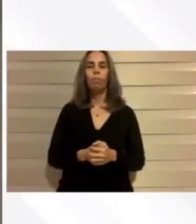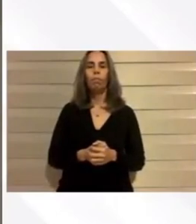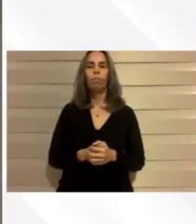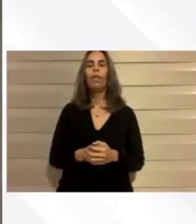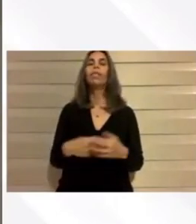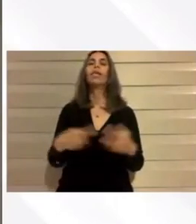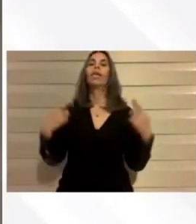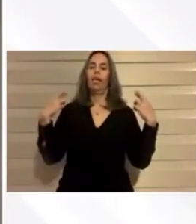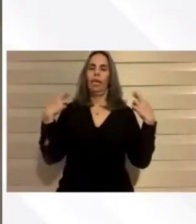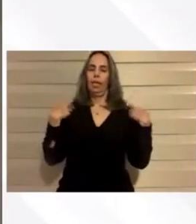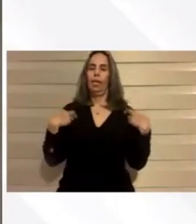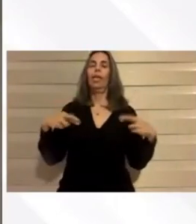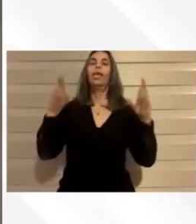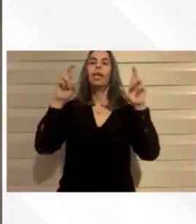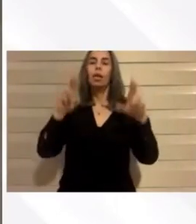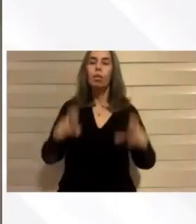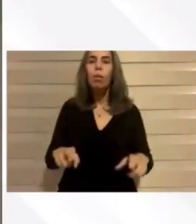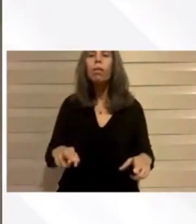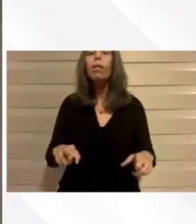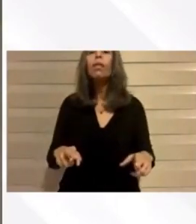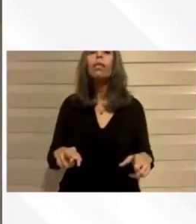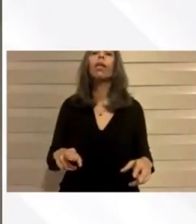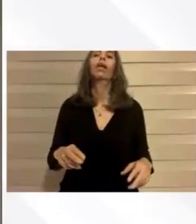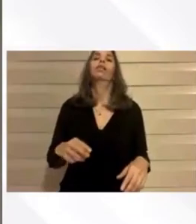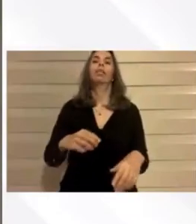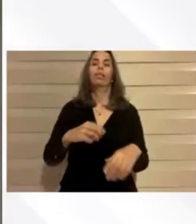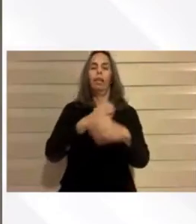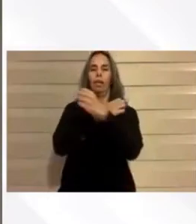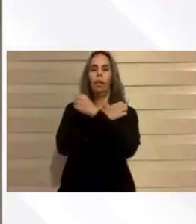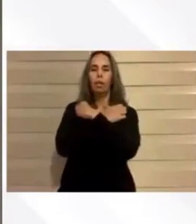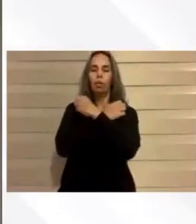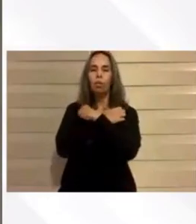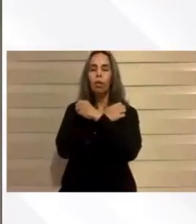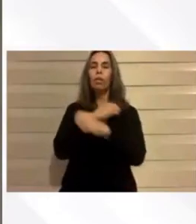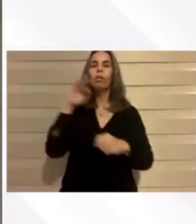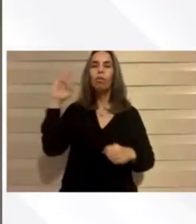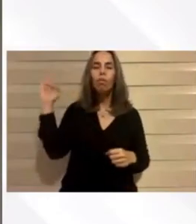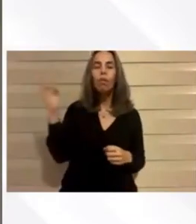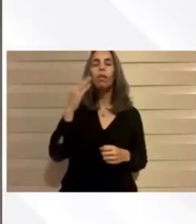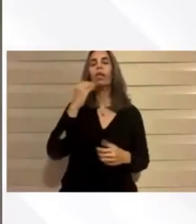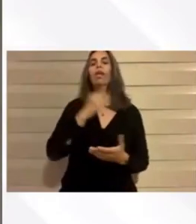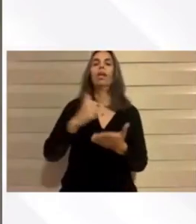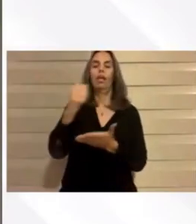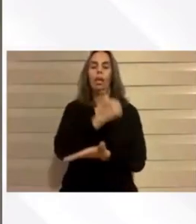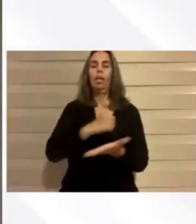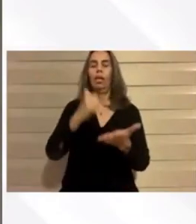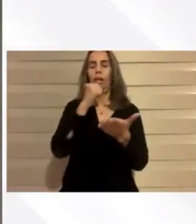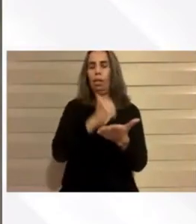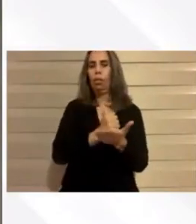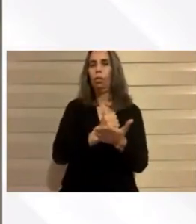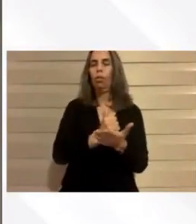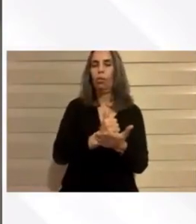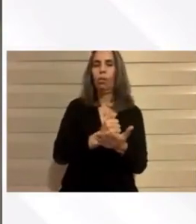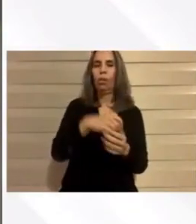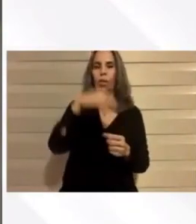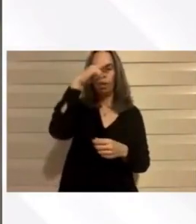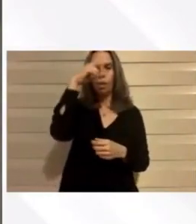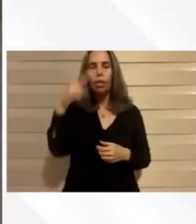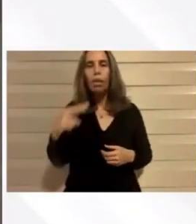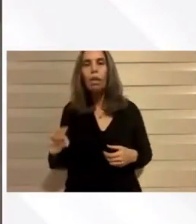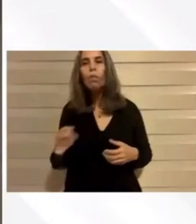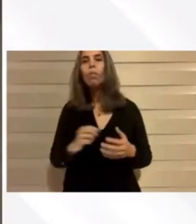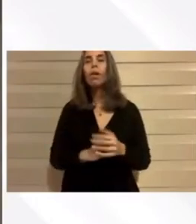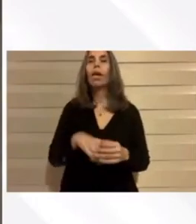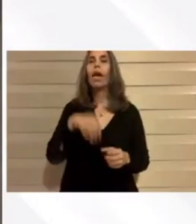representante de la Autoridad Educativa Federal en la Ciudad de México. También me complace presentar a los panelistas que